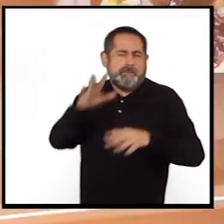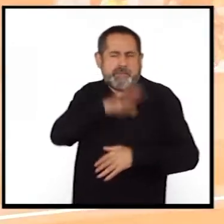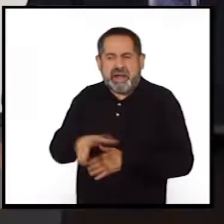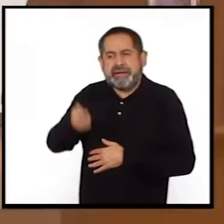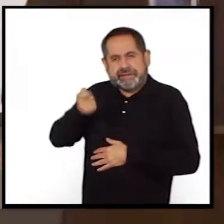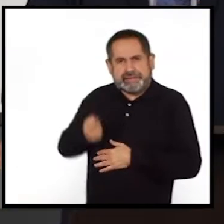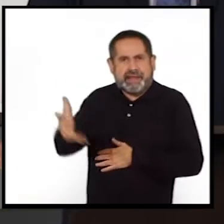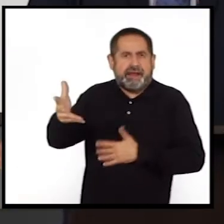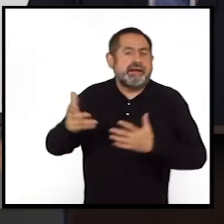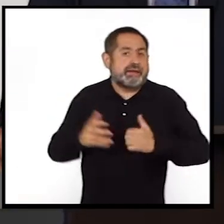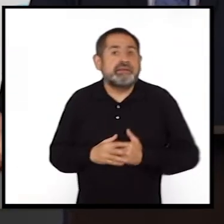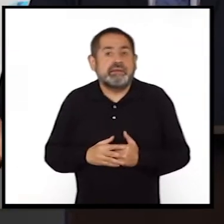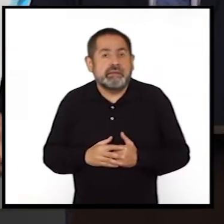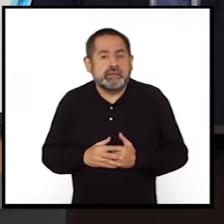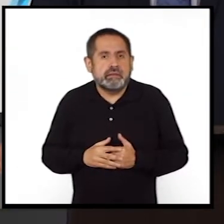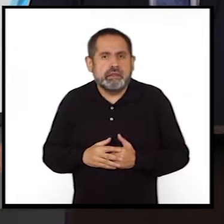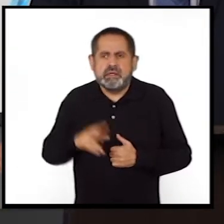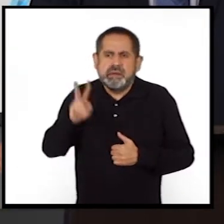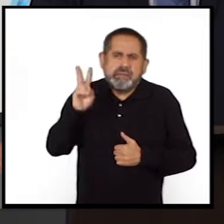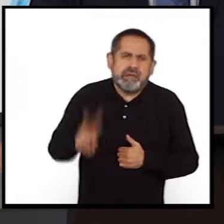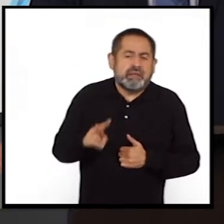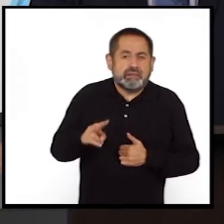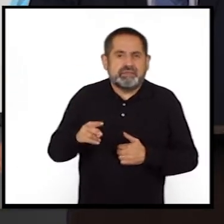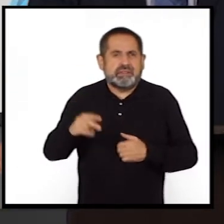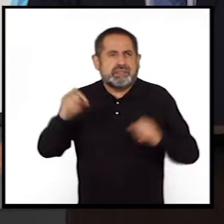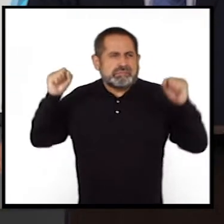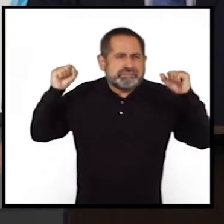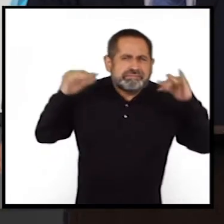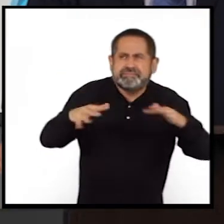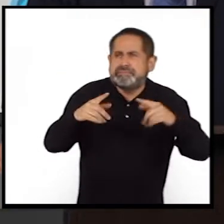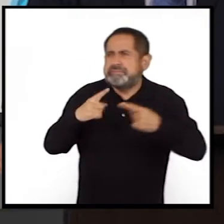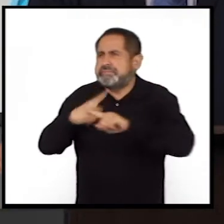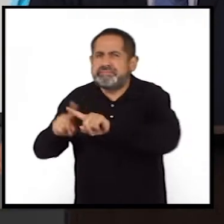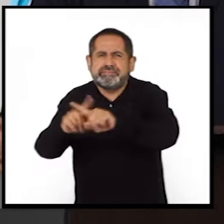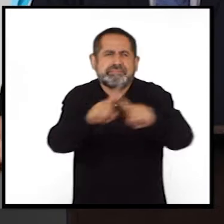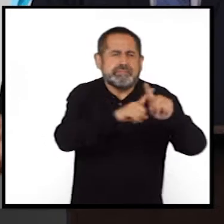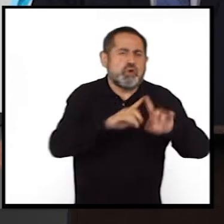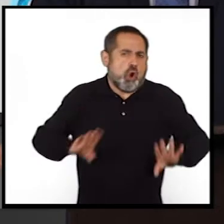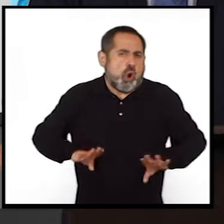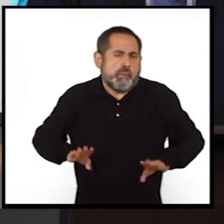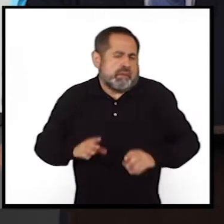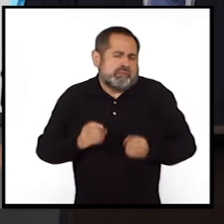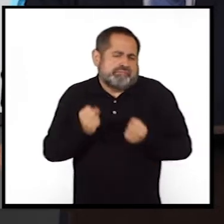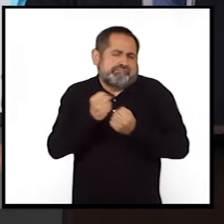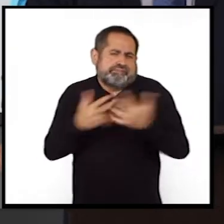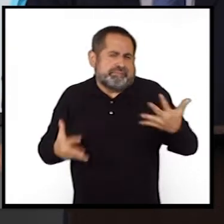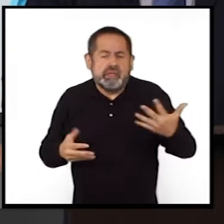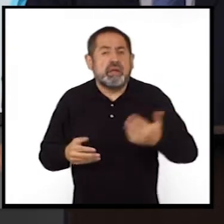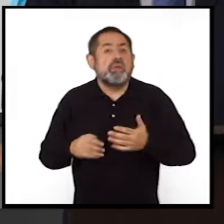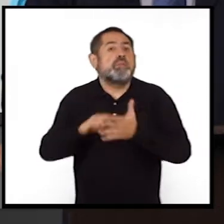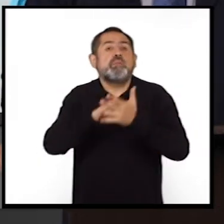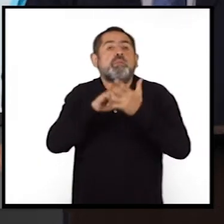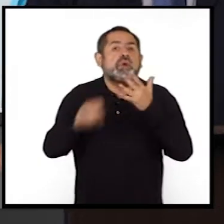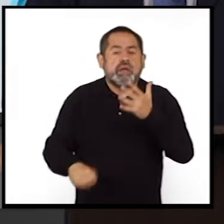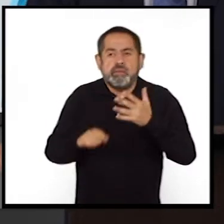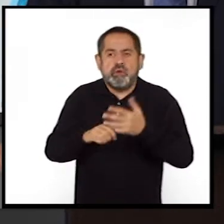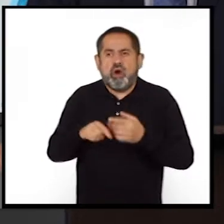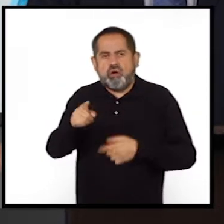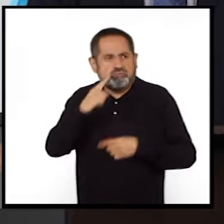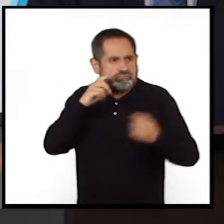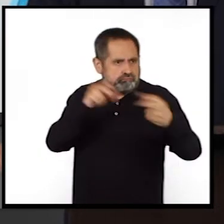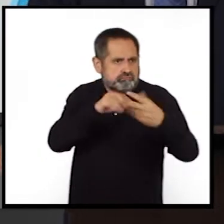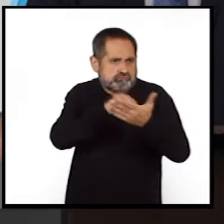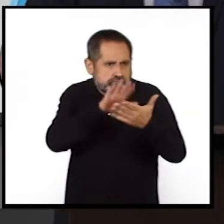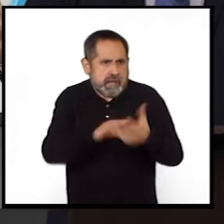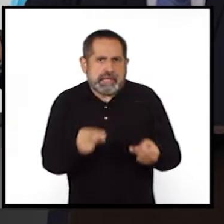distintivo. Los beneficios y bondades derivadas de este evento son diversos. Ejemplo de ello son las citas